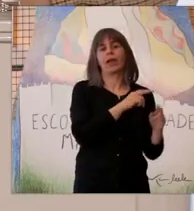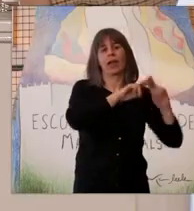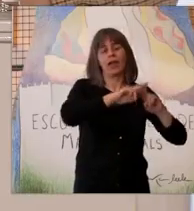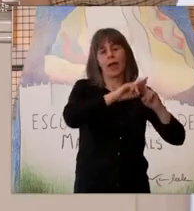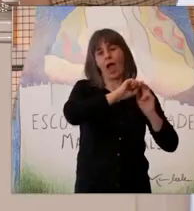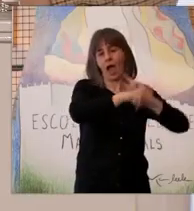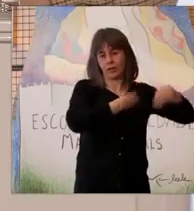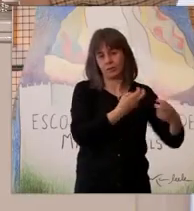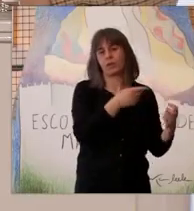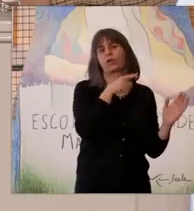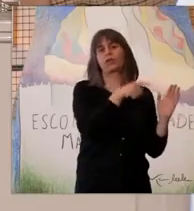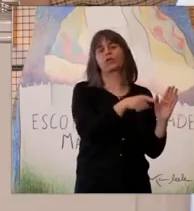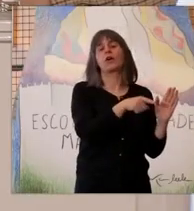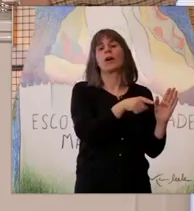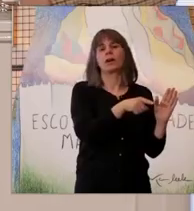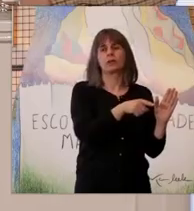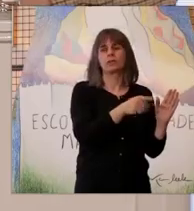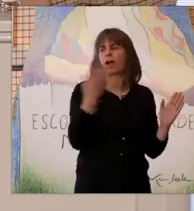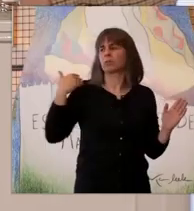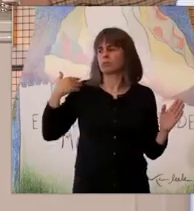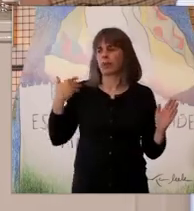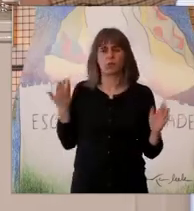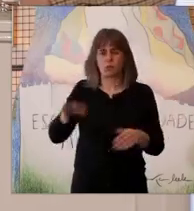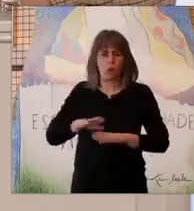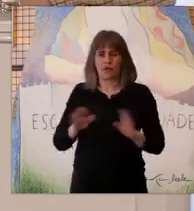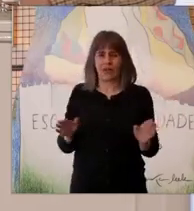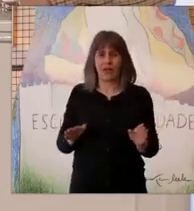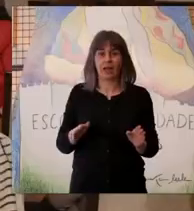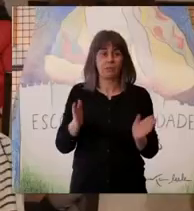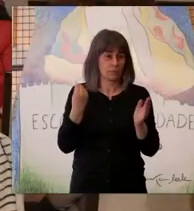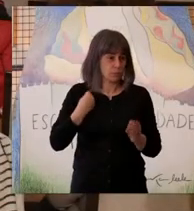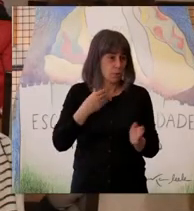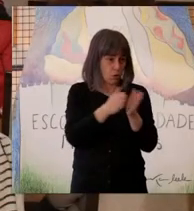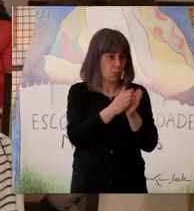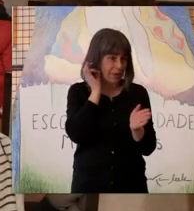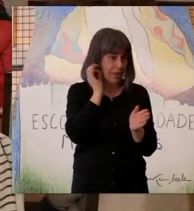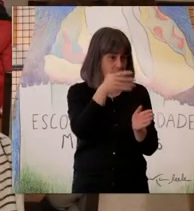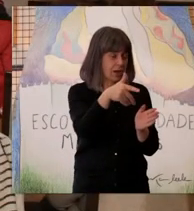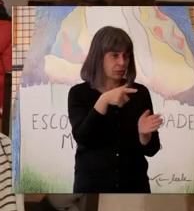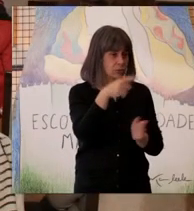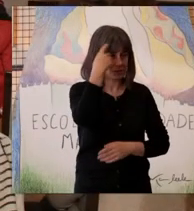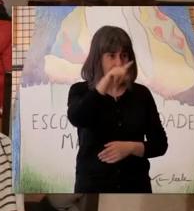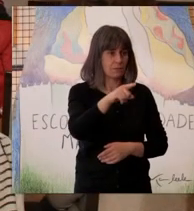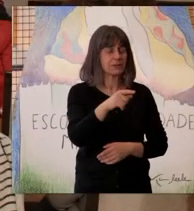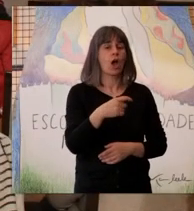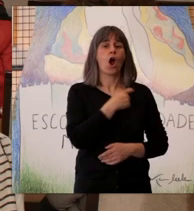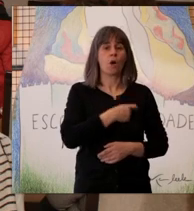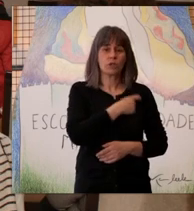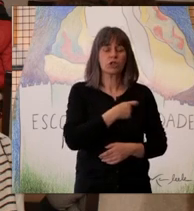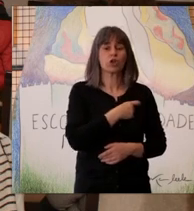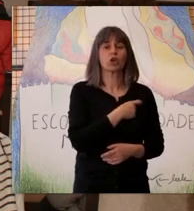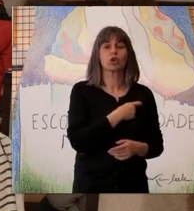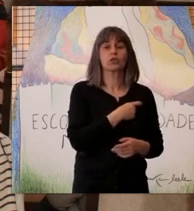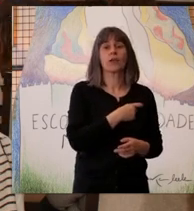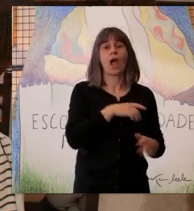por ahí Teresa peramató no sé dónde está aquí la comisión de codificación llevaba como dormida unos cuantos añitos En